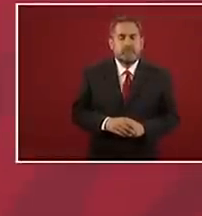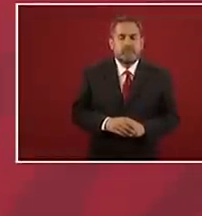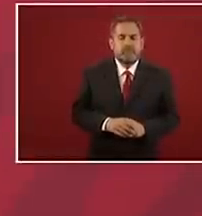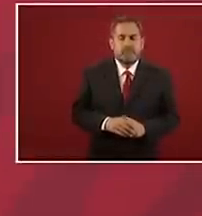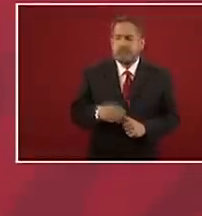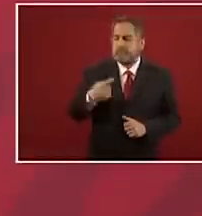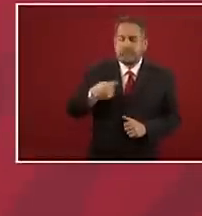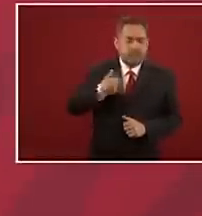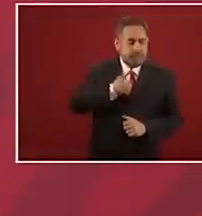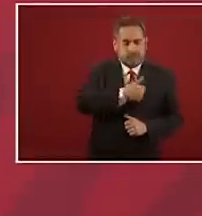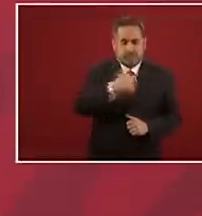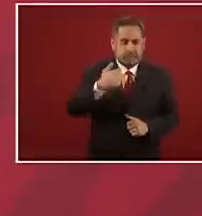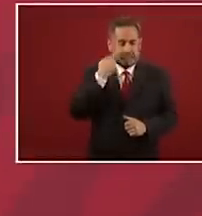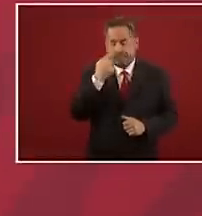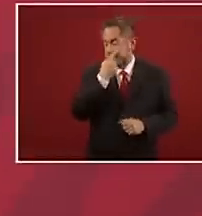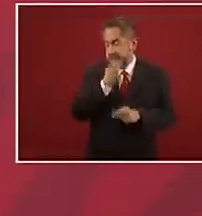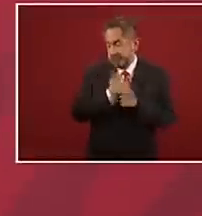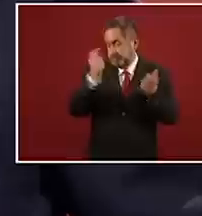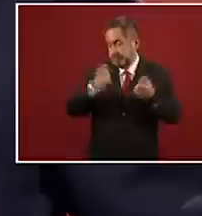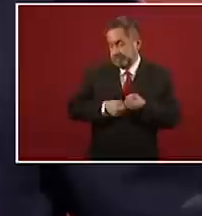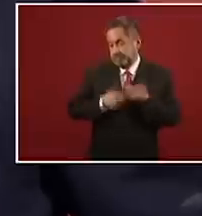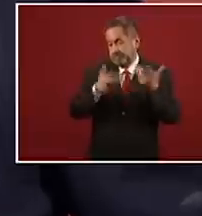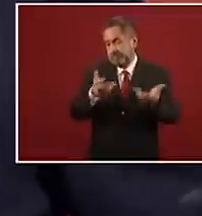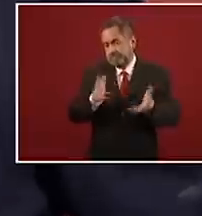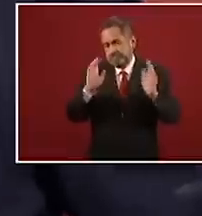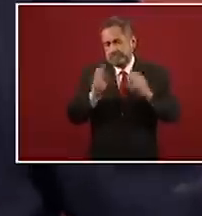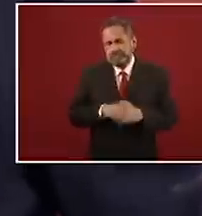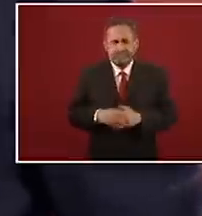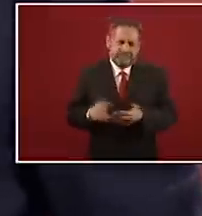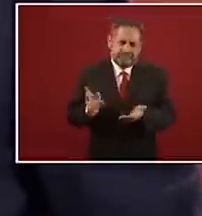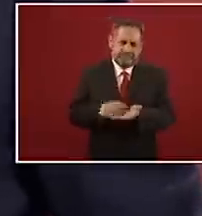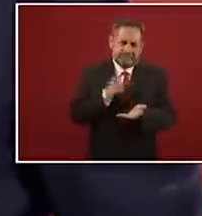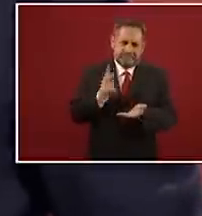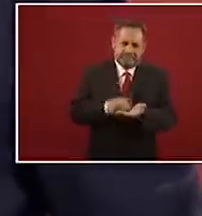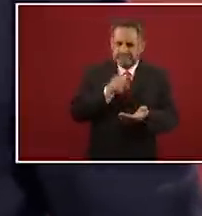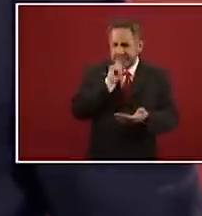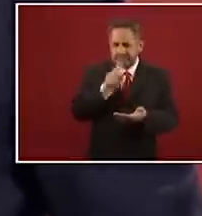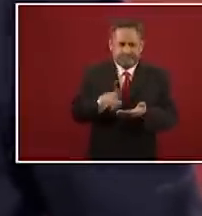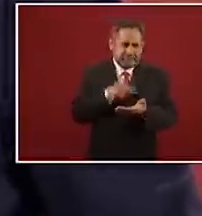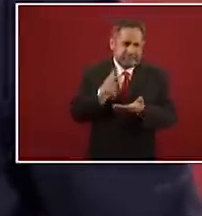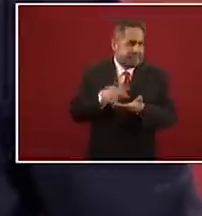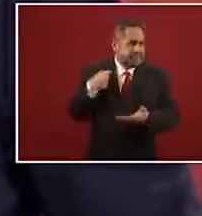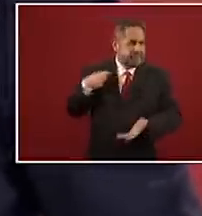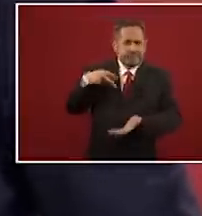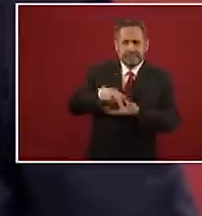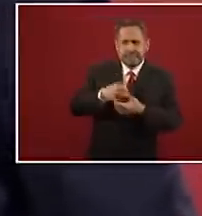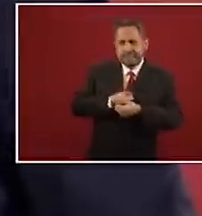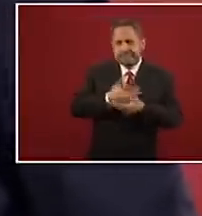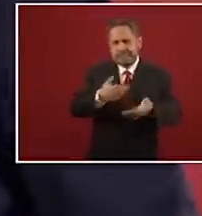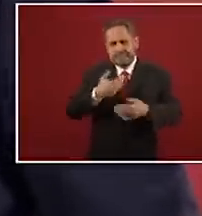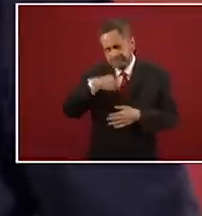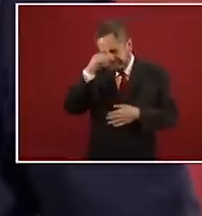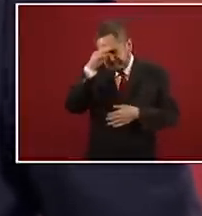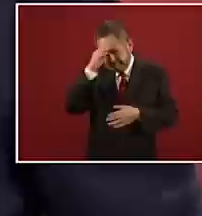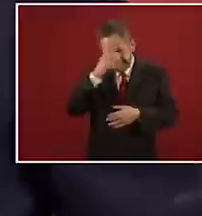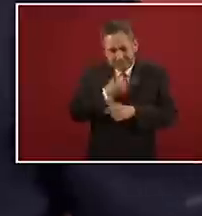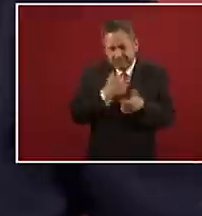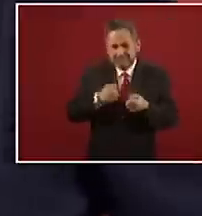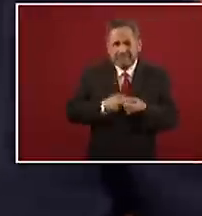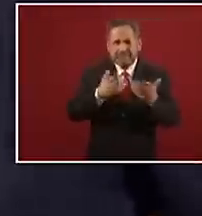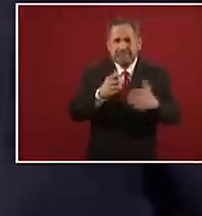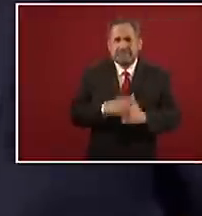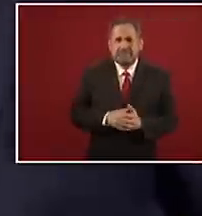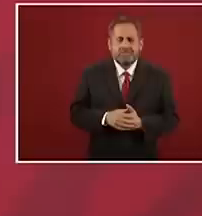somos libres, ya lo he dicho también en otras ocasiones y lo pienso, sería